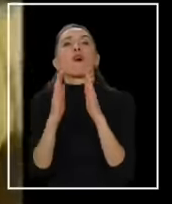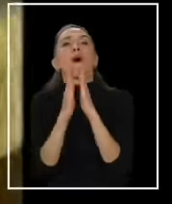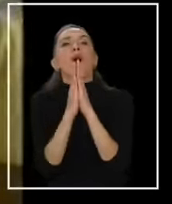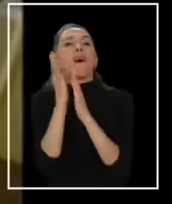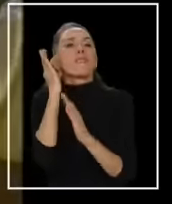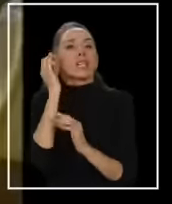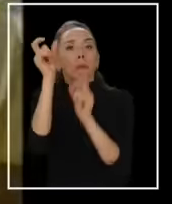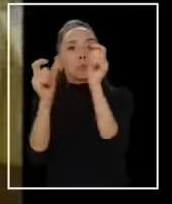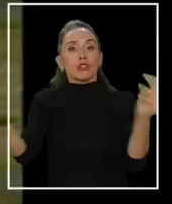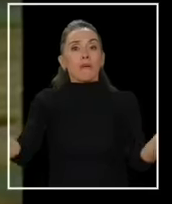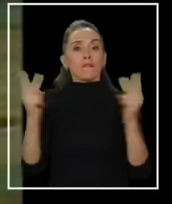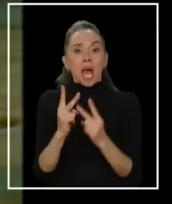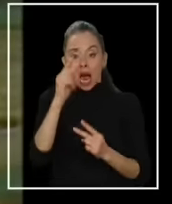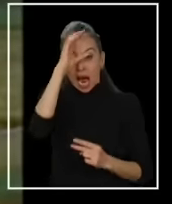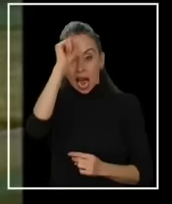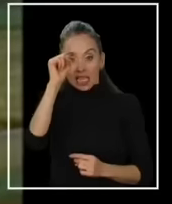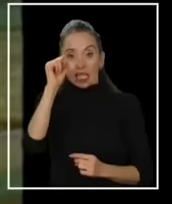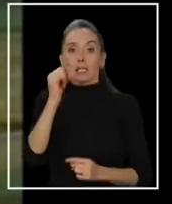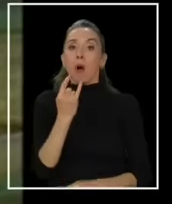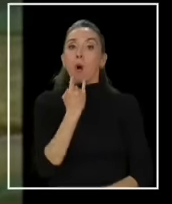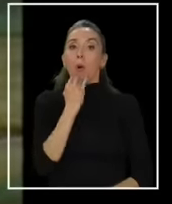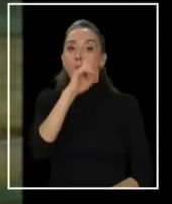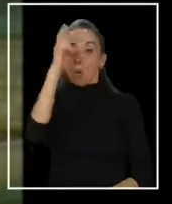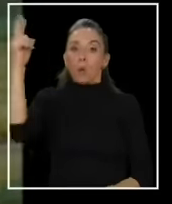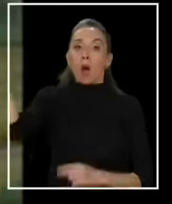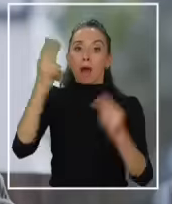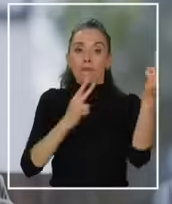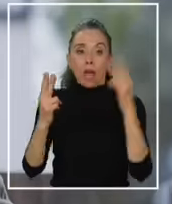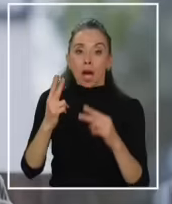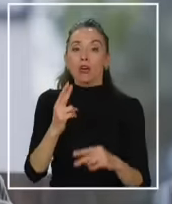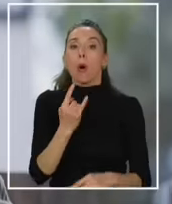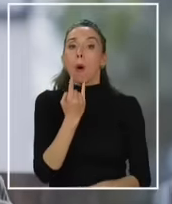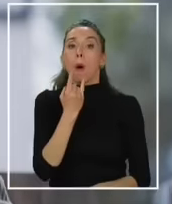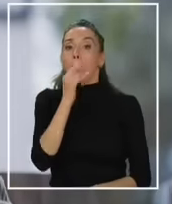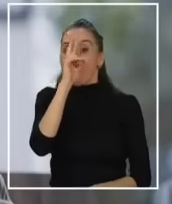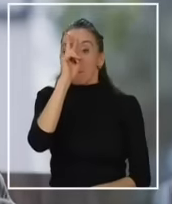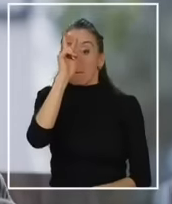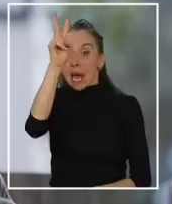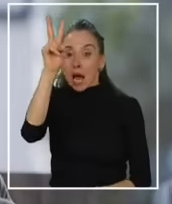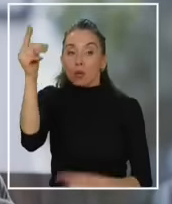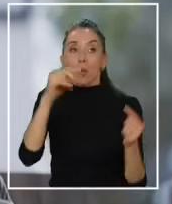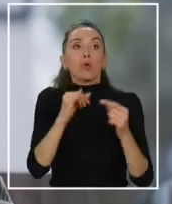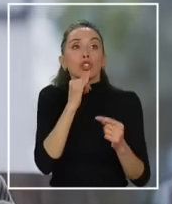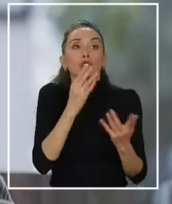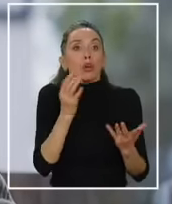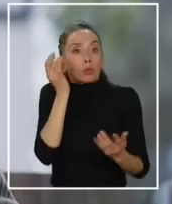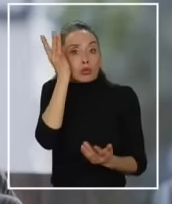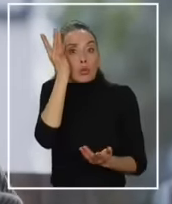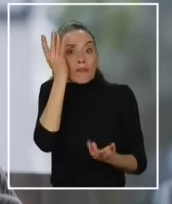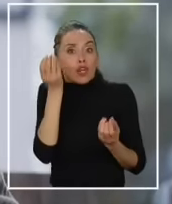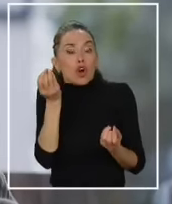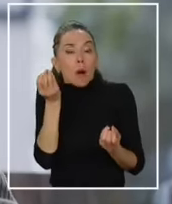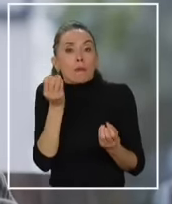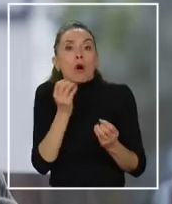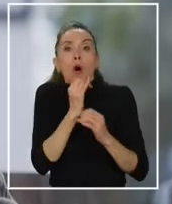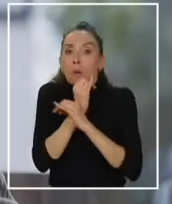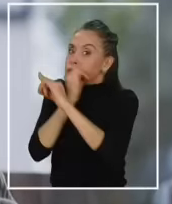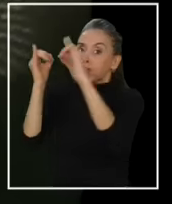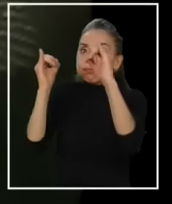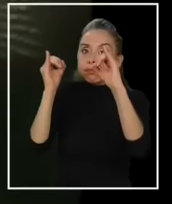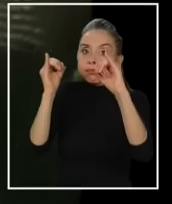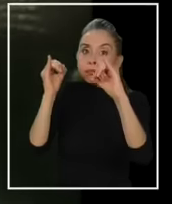de Argentina, de gente de Uruguay, de Perú. Porque ellos, no sé cómo se enteraban, cómo la noticia llegó